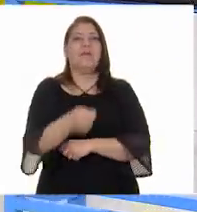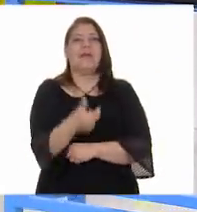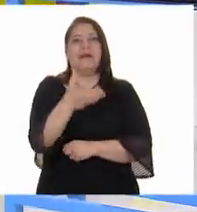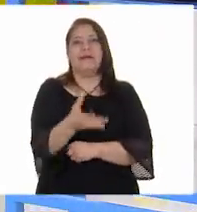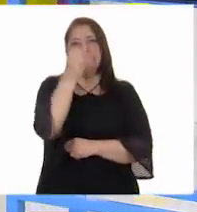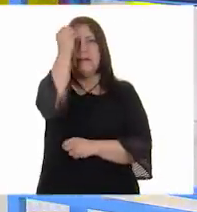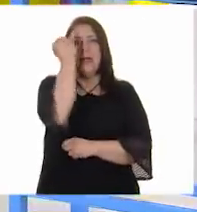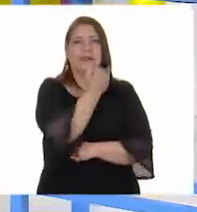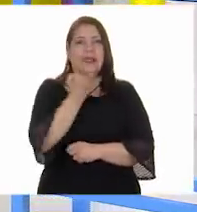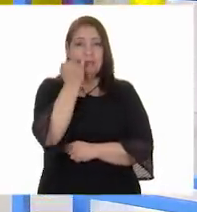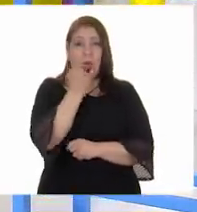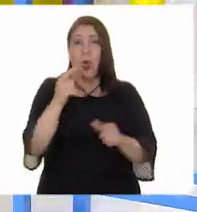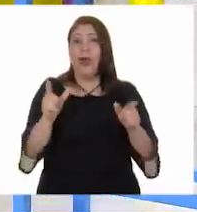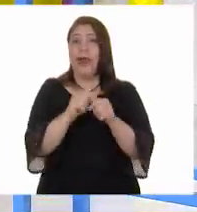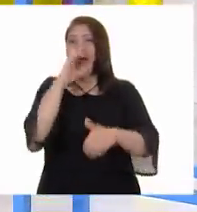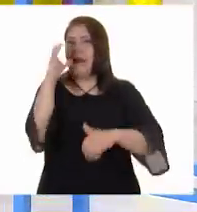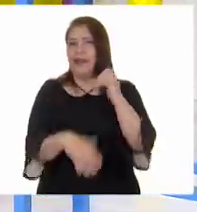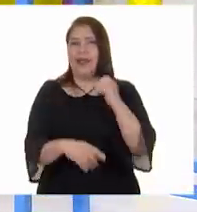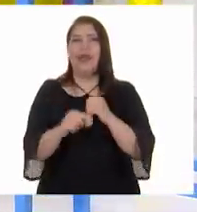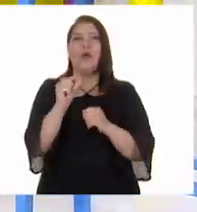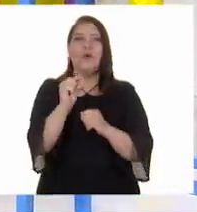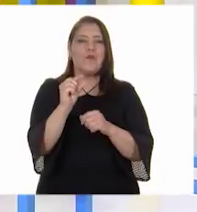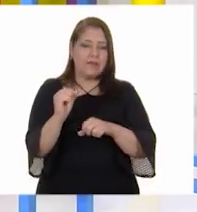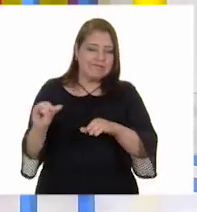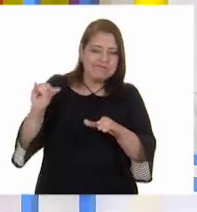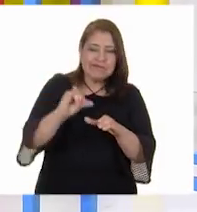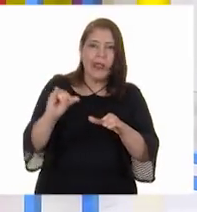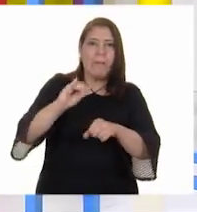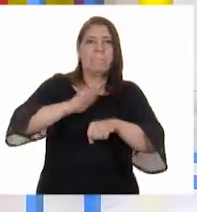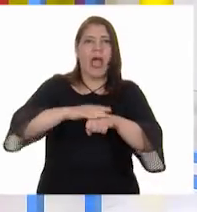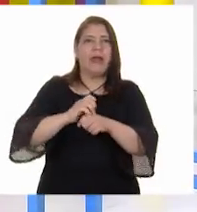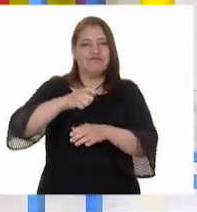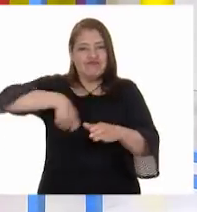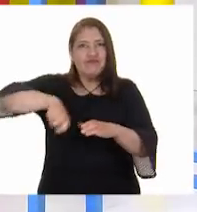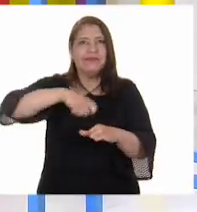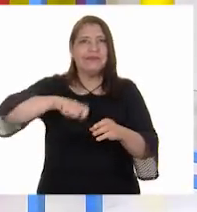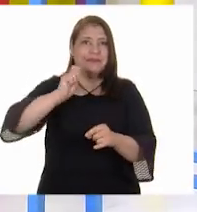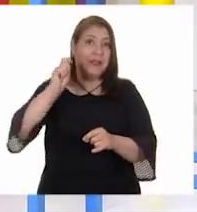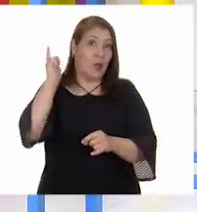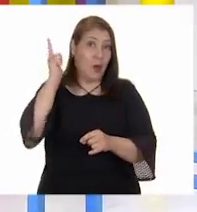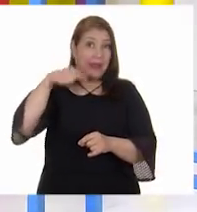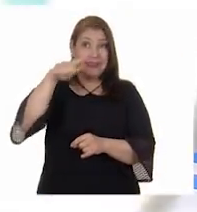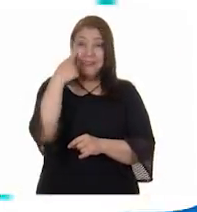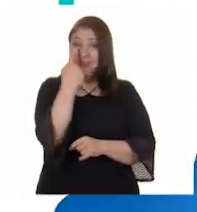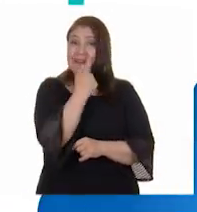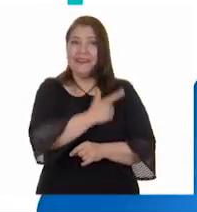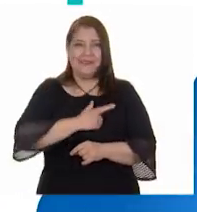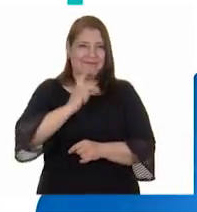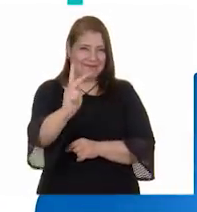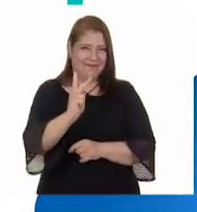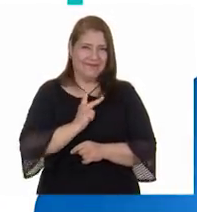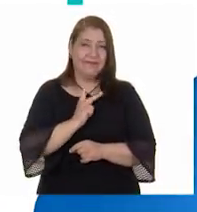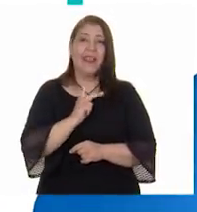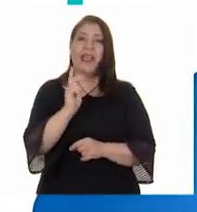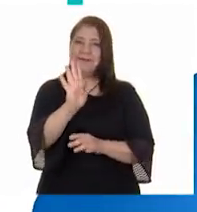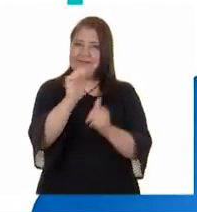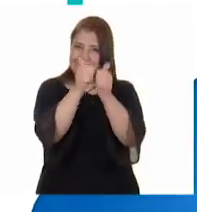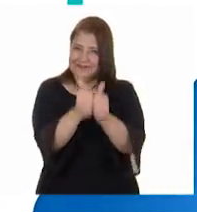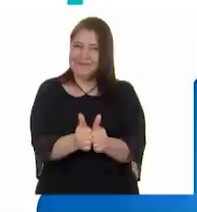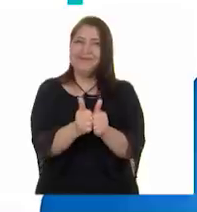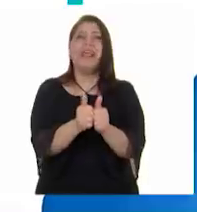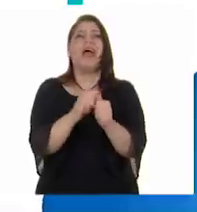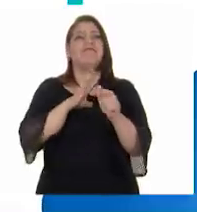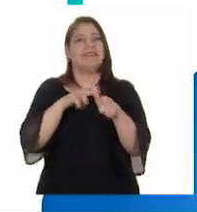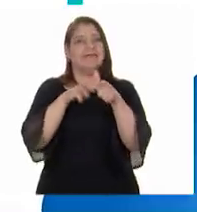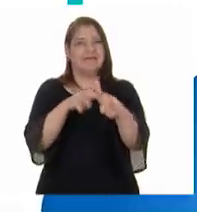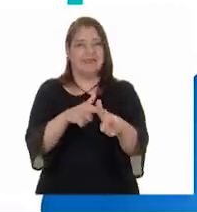Hemos terminado con un poco más a la mezcla. Espero que la hayan disfrutado tanto como nosotros. No se muevan porque continuamos con